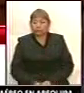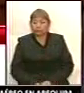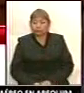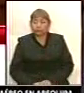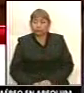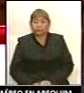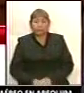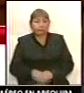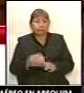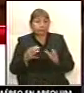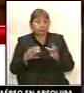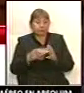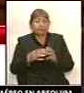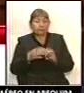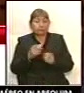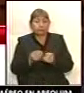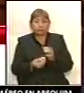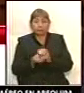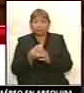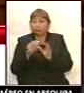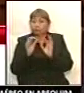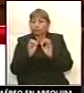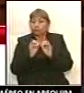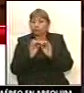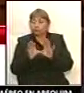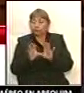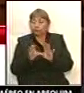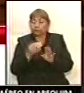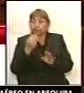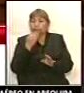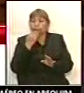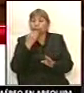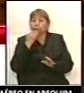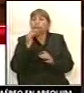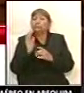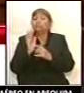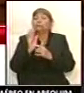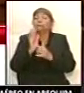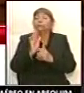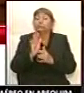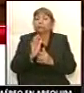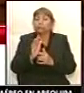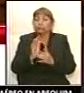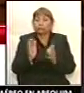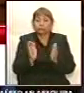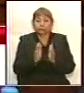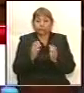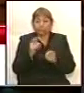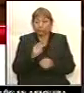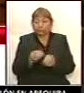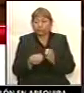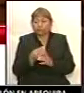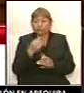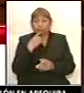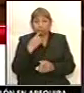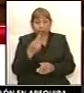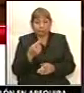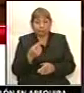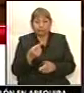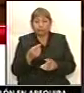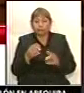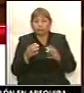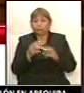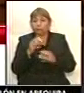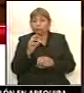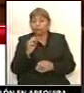Comisión de Agricultura había claridad con que quién debía ser representante de los pequeños productores y se decía claramente que debía ser Conveagro,